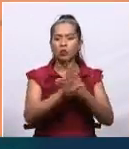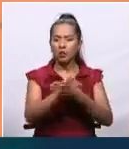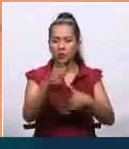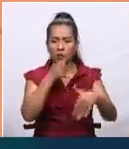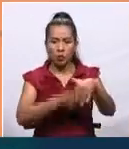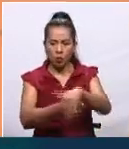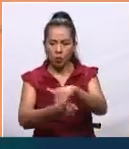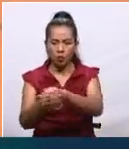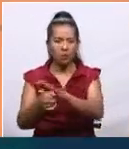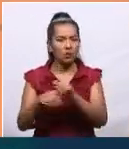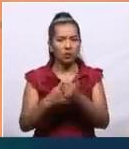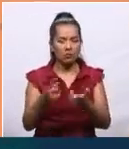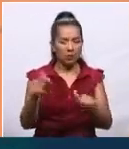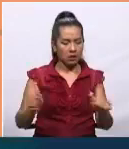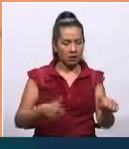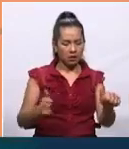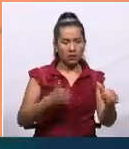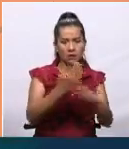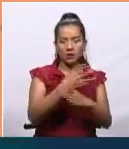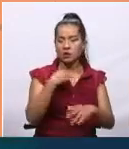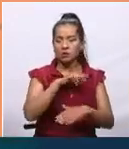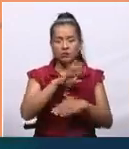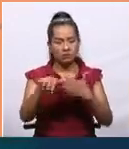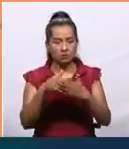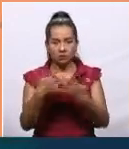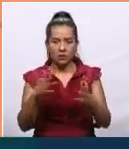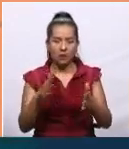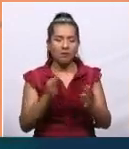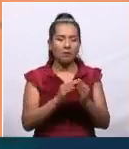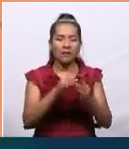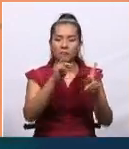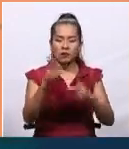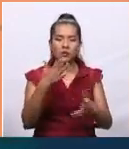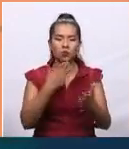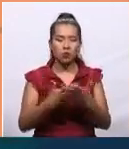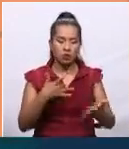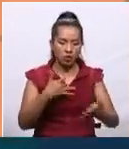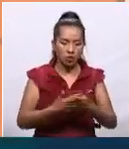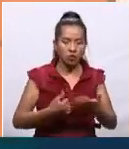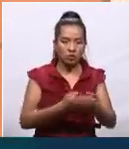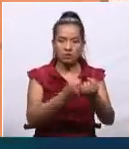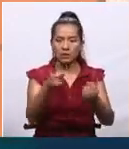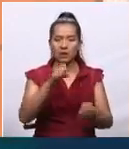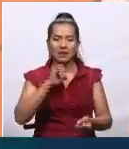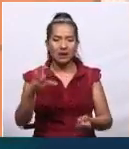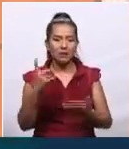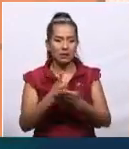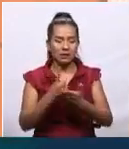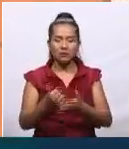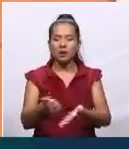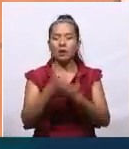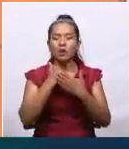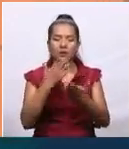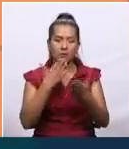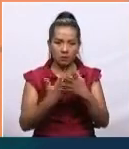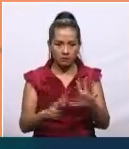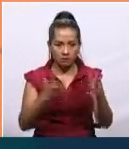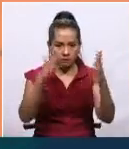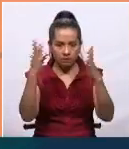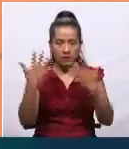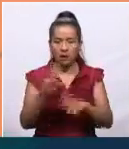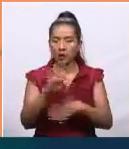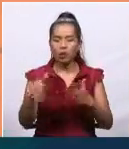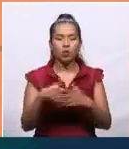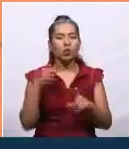base, correteando acá. Saludamos, un aplauso para ese hermano solidario, sacabeños, atendiendo en comida la lucha